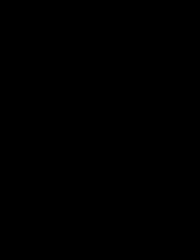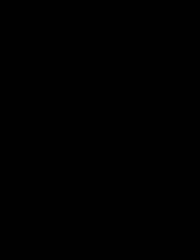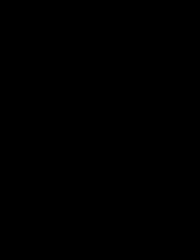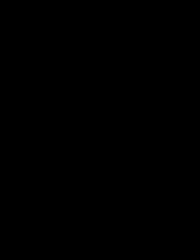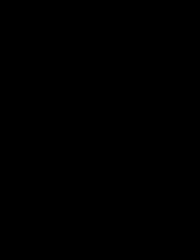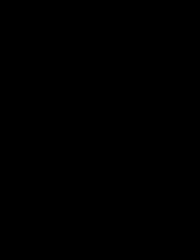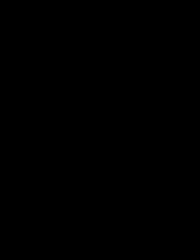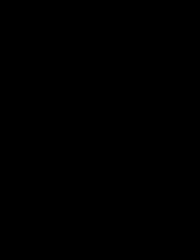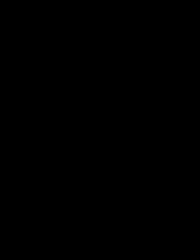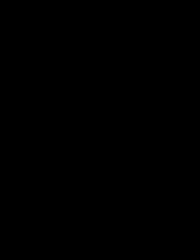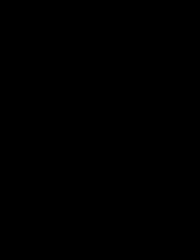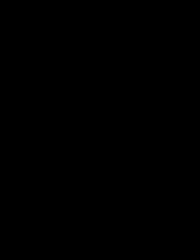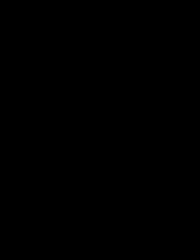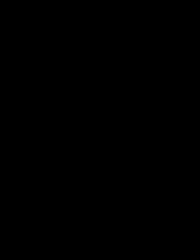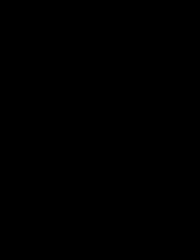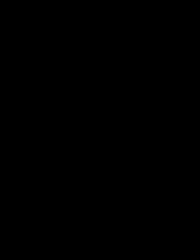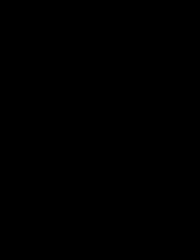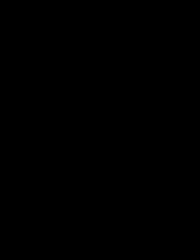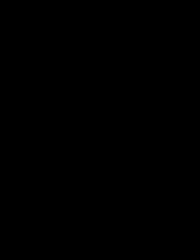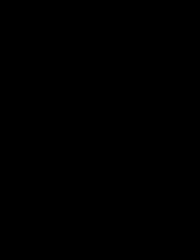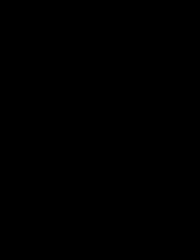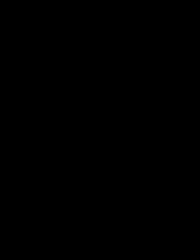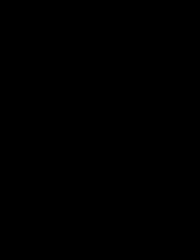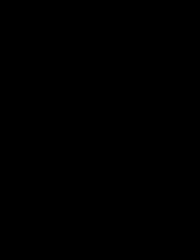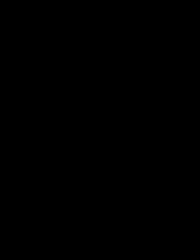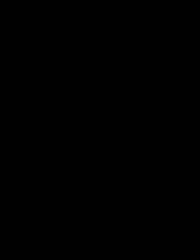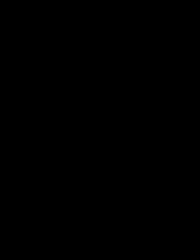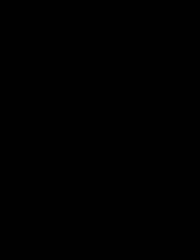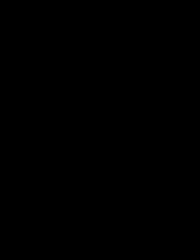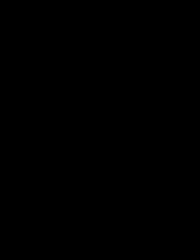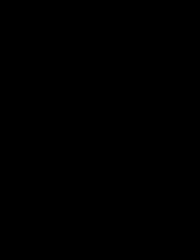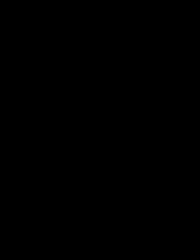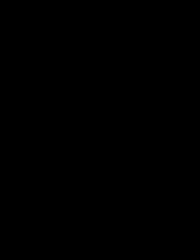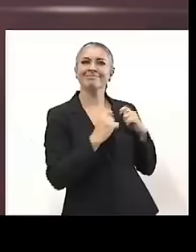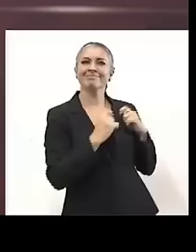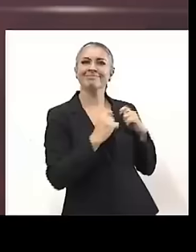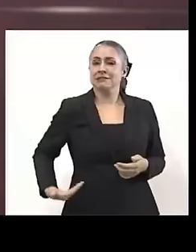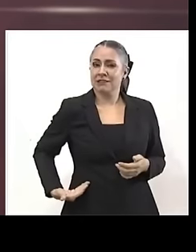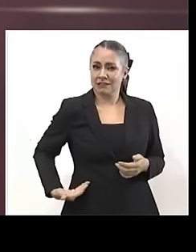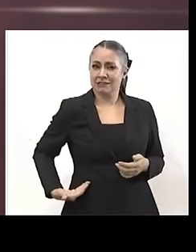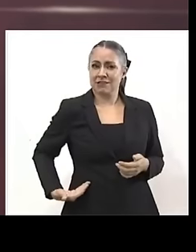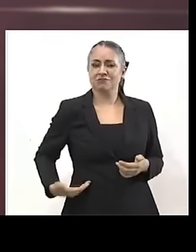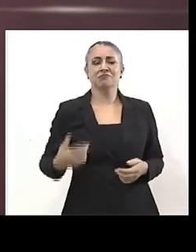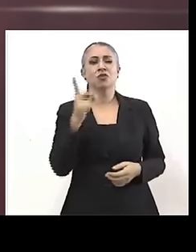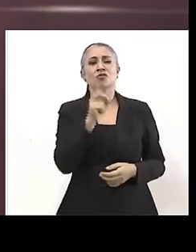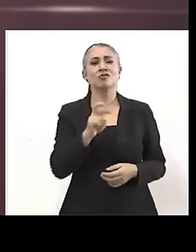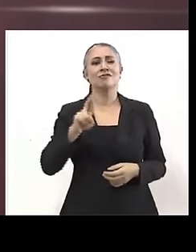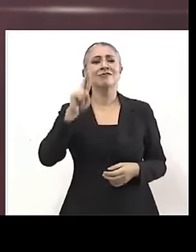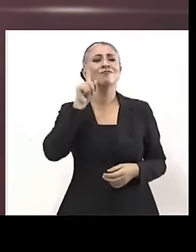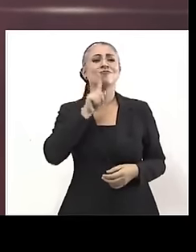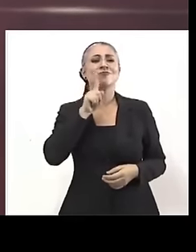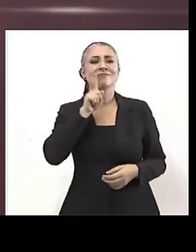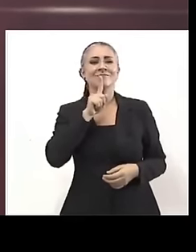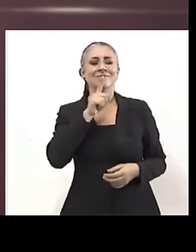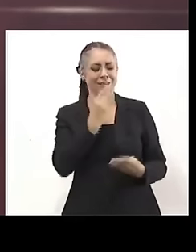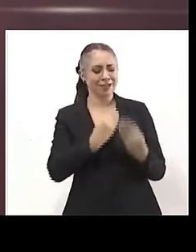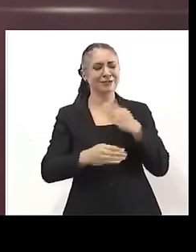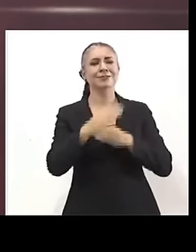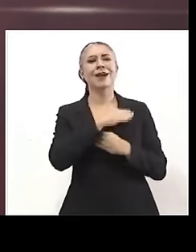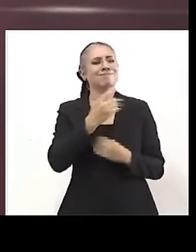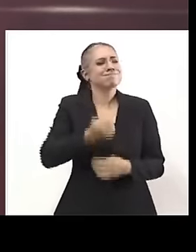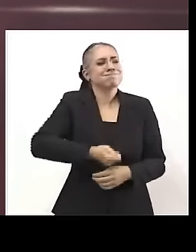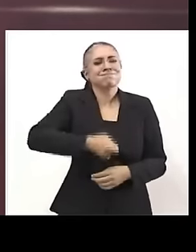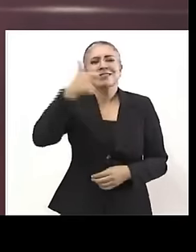soy republicano más bien pero bueno me cambió la vida Primero porque yo n Nunca pensé dedicarme a las